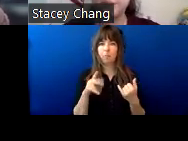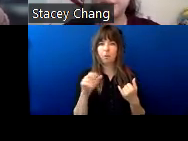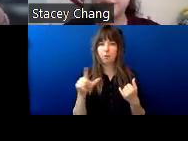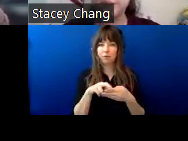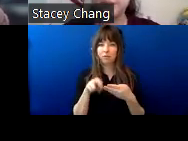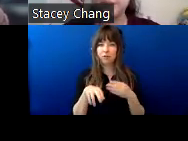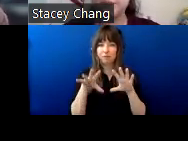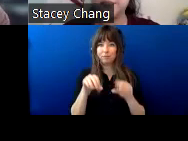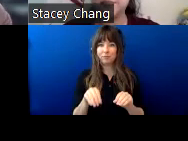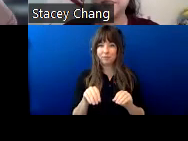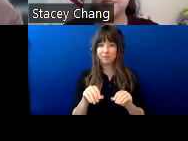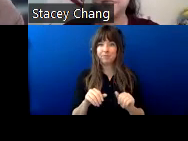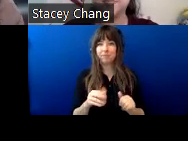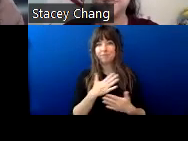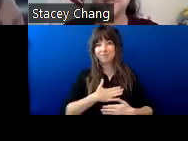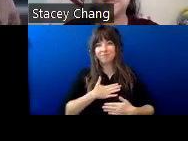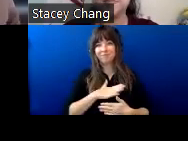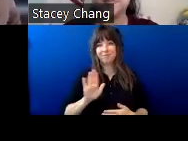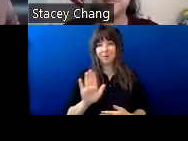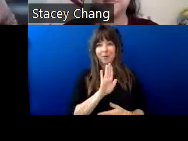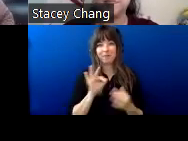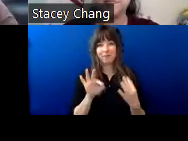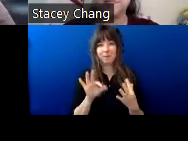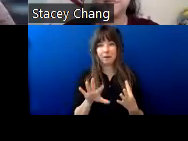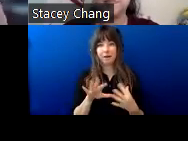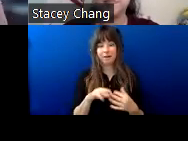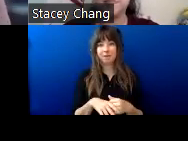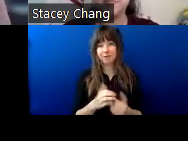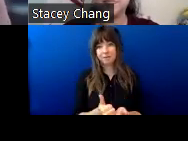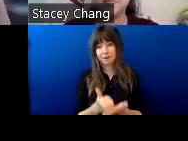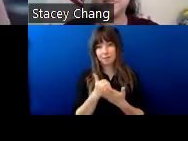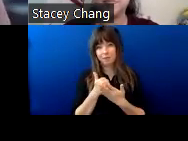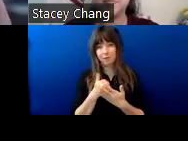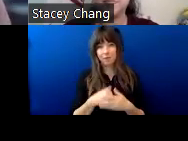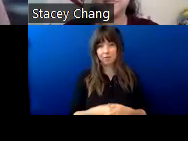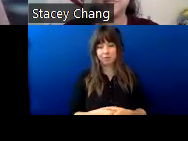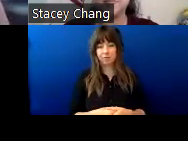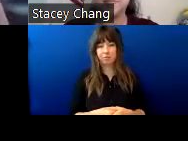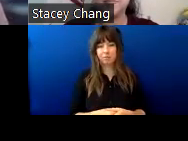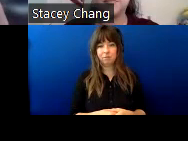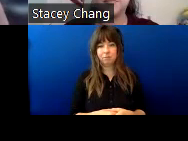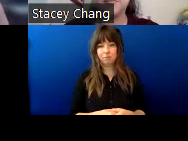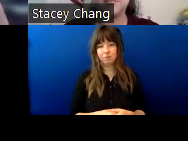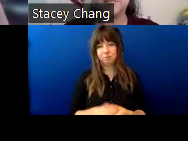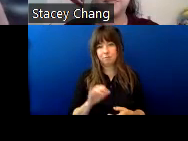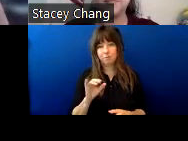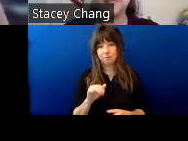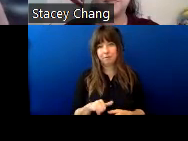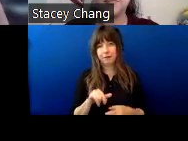Así que podemos ya cerrar esta encuesta y les ayudamos por sus opiniones. Y esto